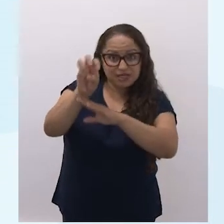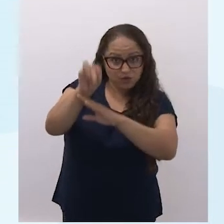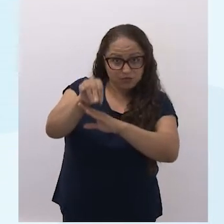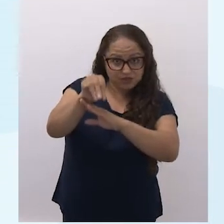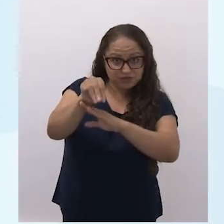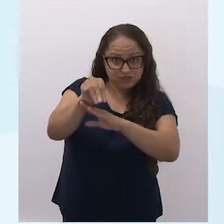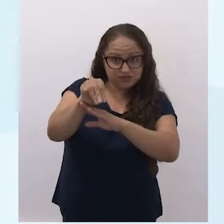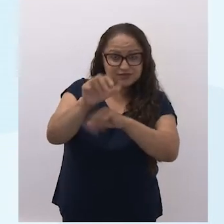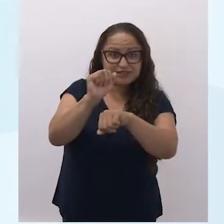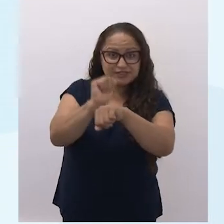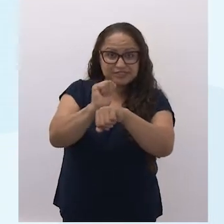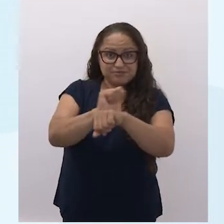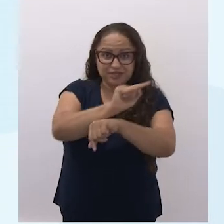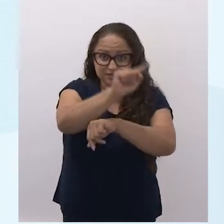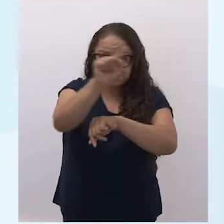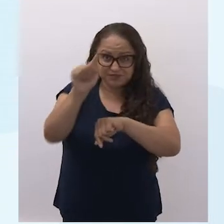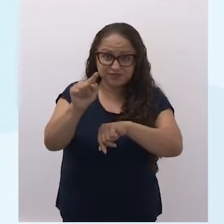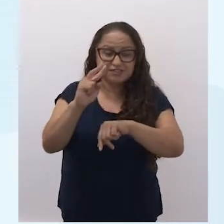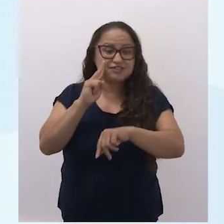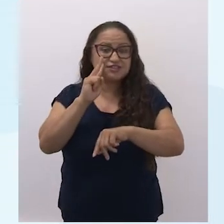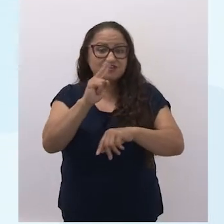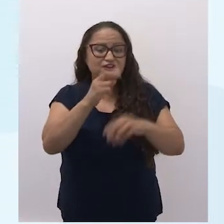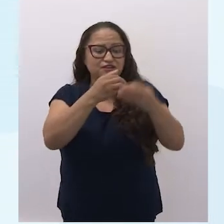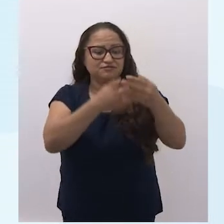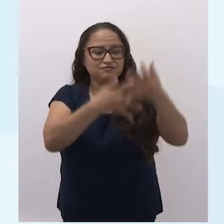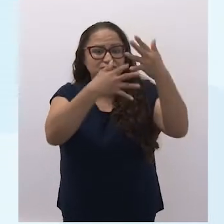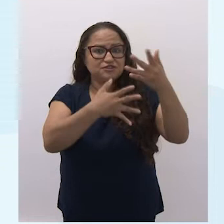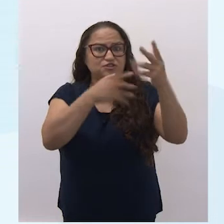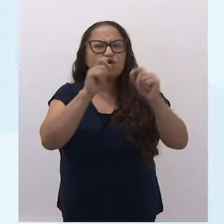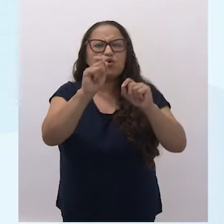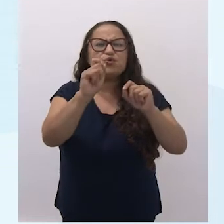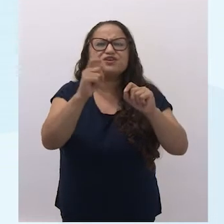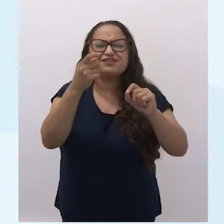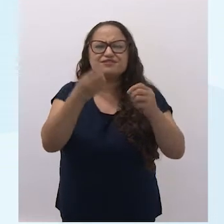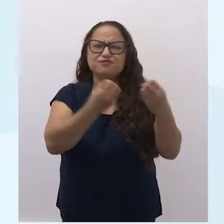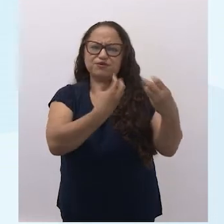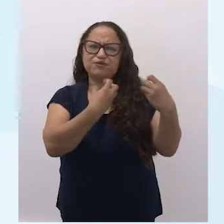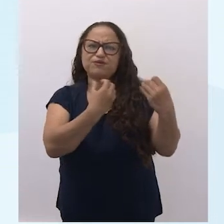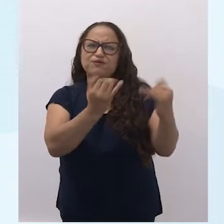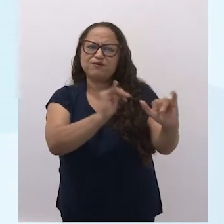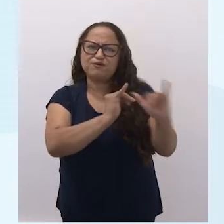minutinhos e aí nós vamos ver no nosso chat o que vocês têm para nos contar.